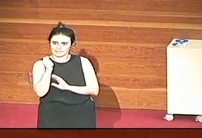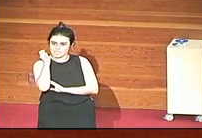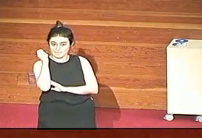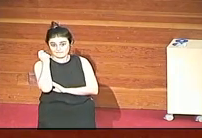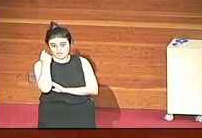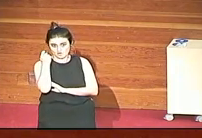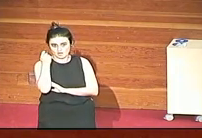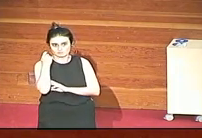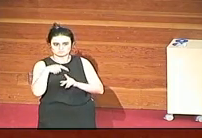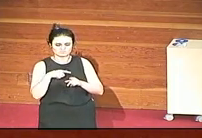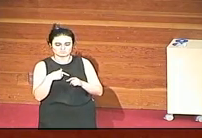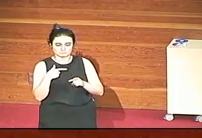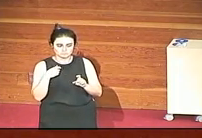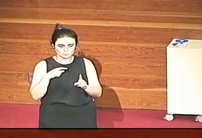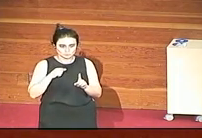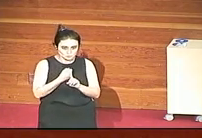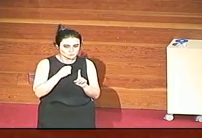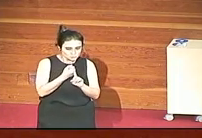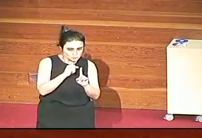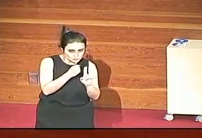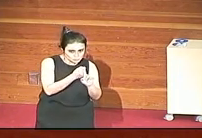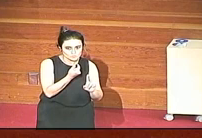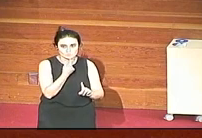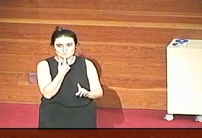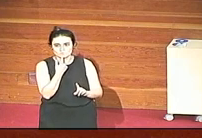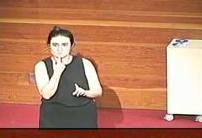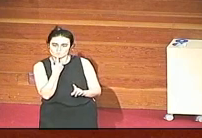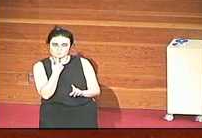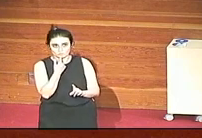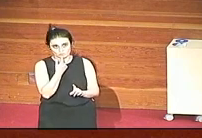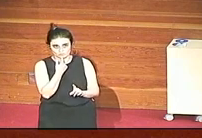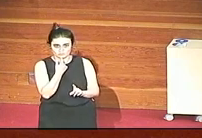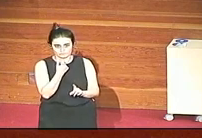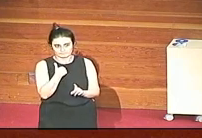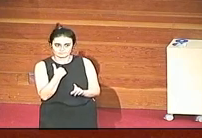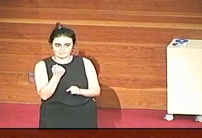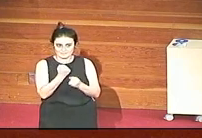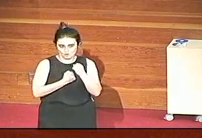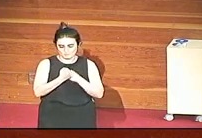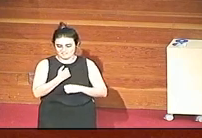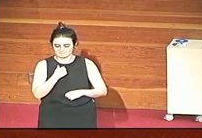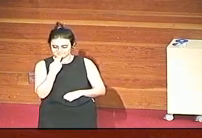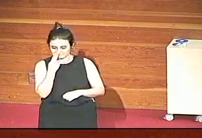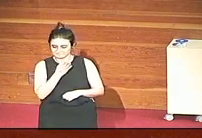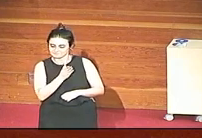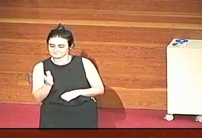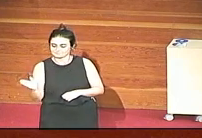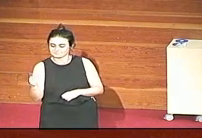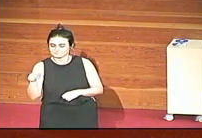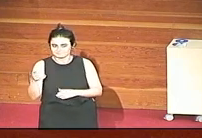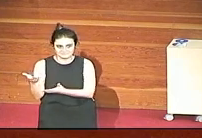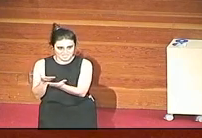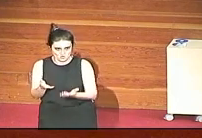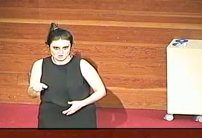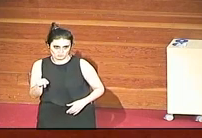dándole que te pego diciendo bueno si es que me me tajada y mi economía va a ir por esa no me voy a plantear